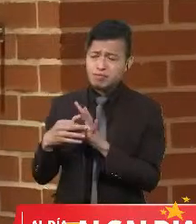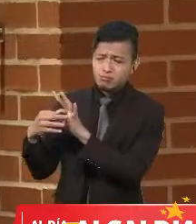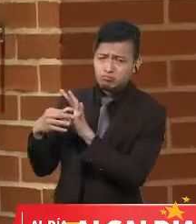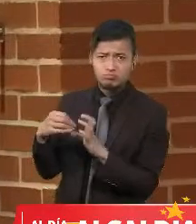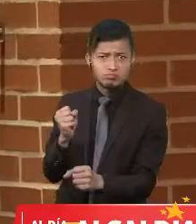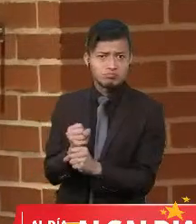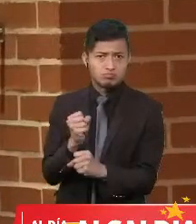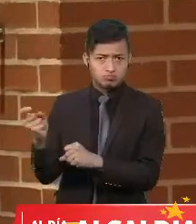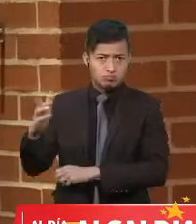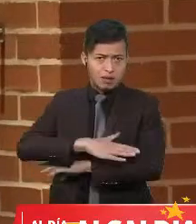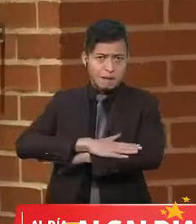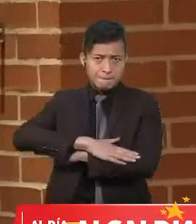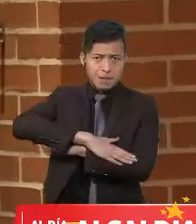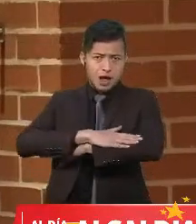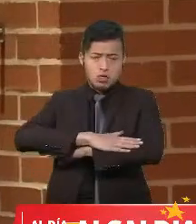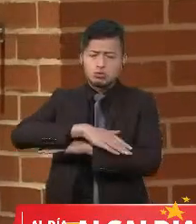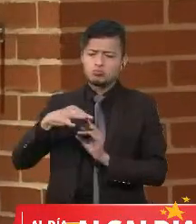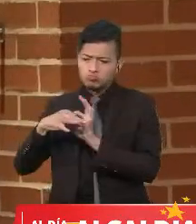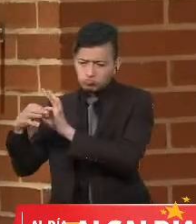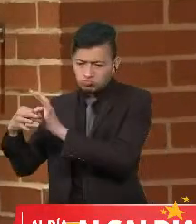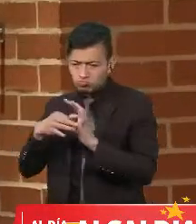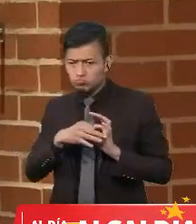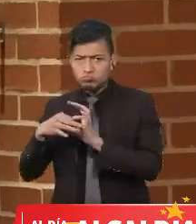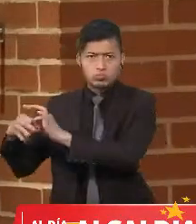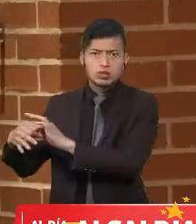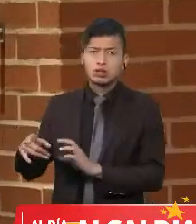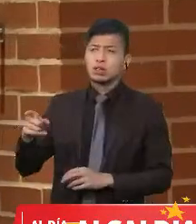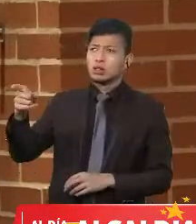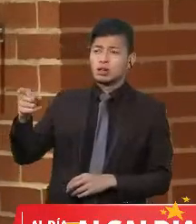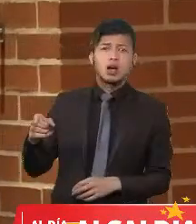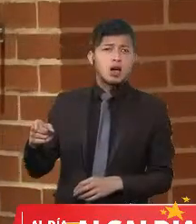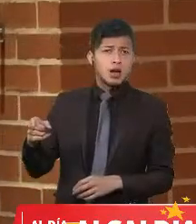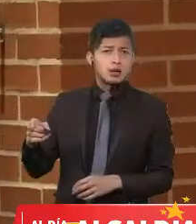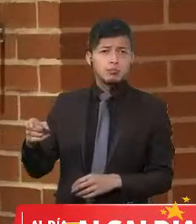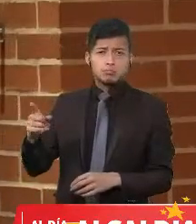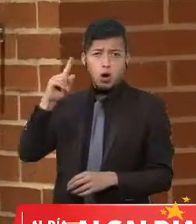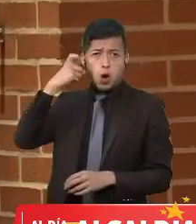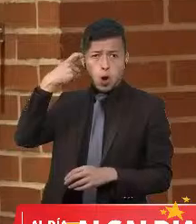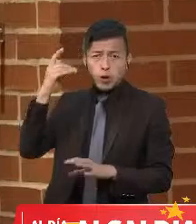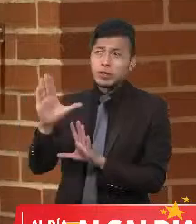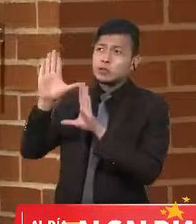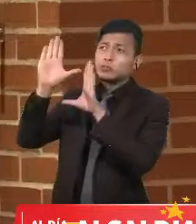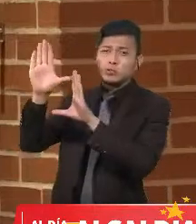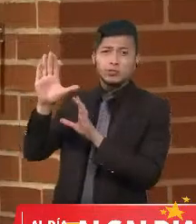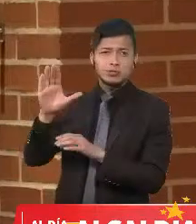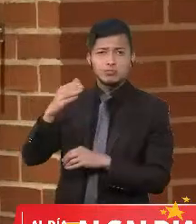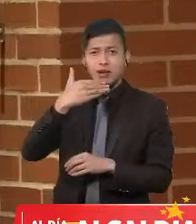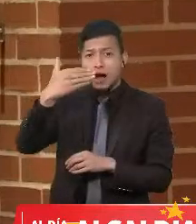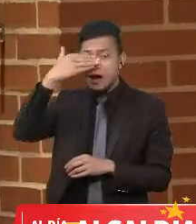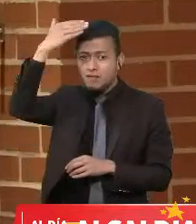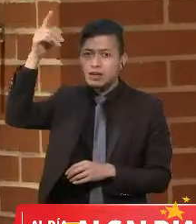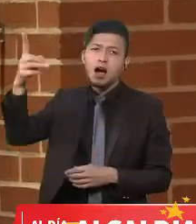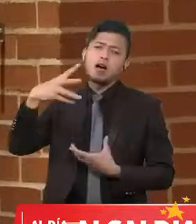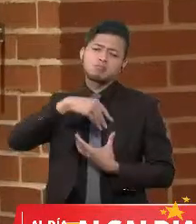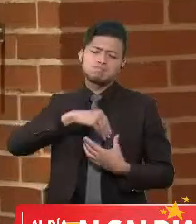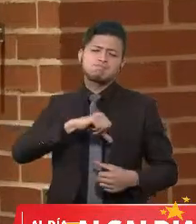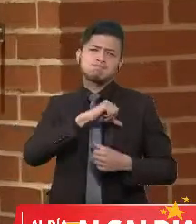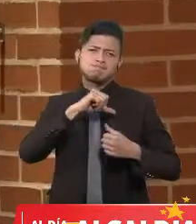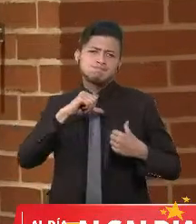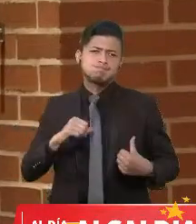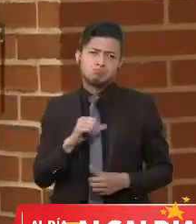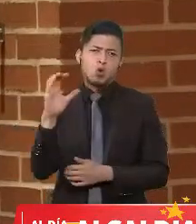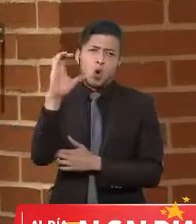embajador Uruguay, con la Casa Real de los Emiratos, que llevan en el corazón a Colombia, y tengo también que